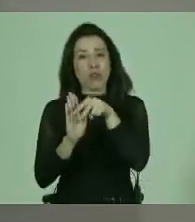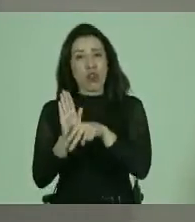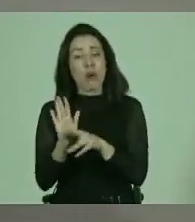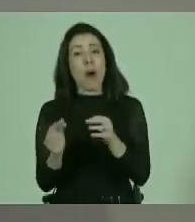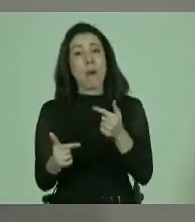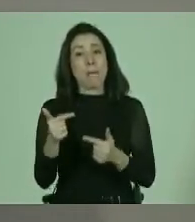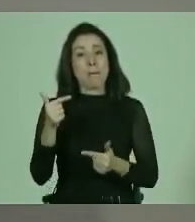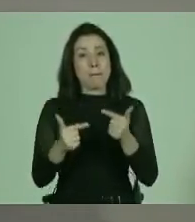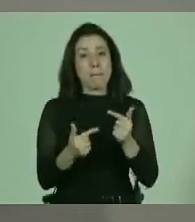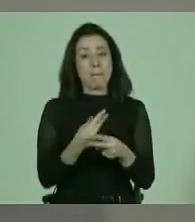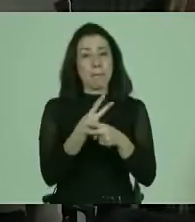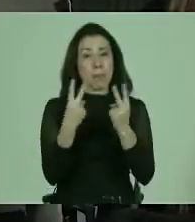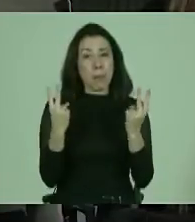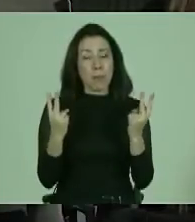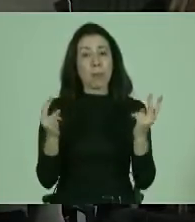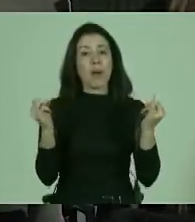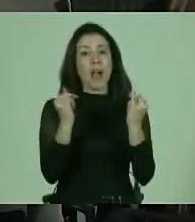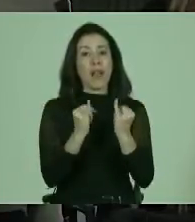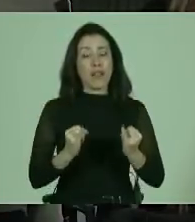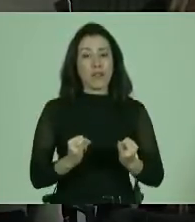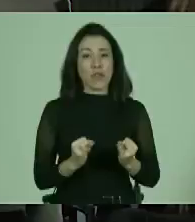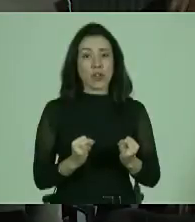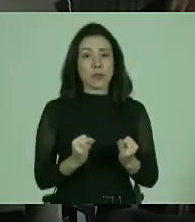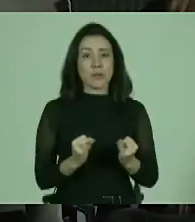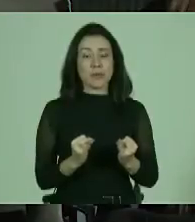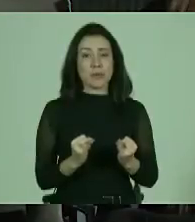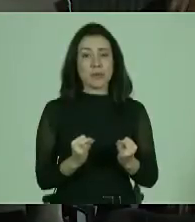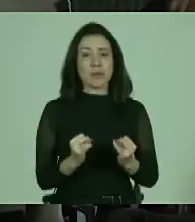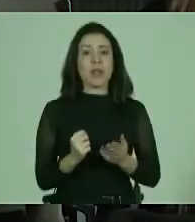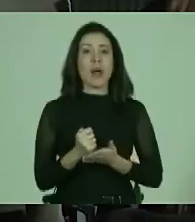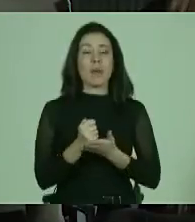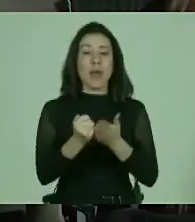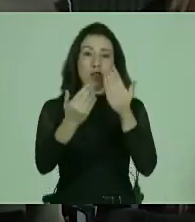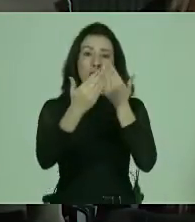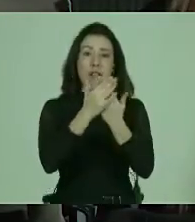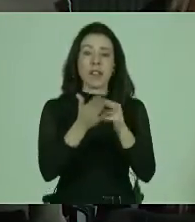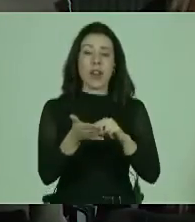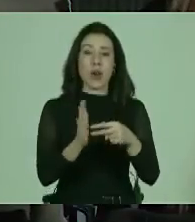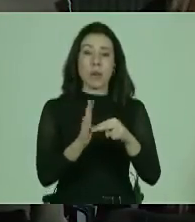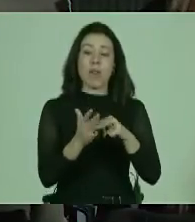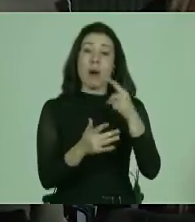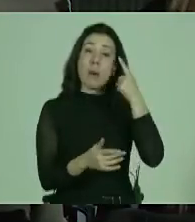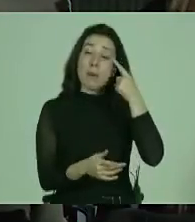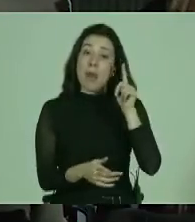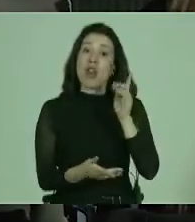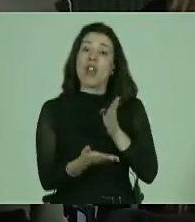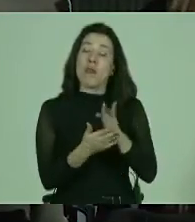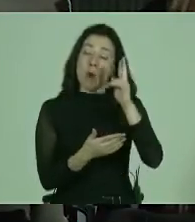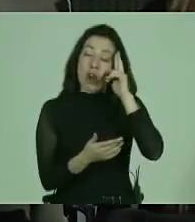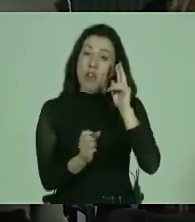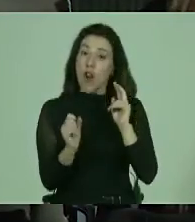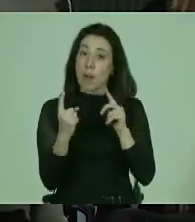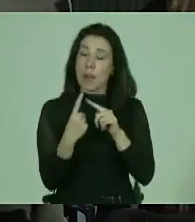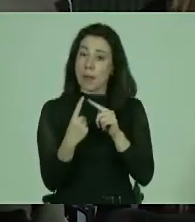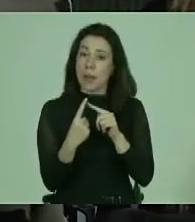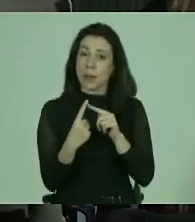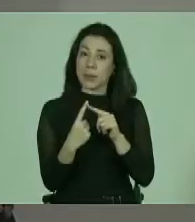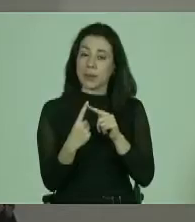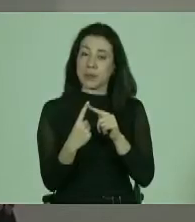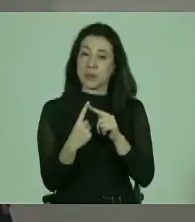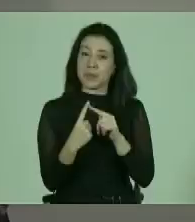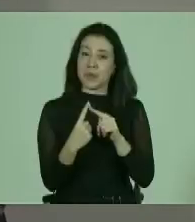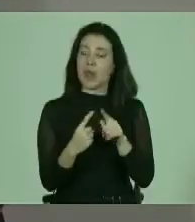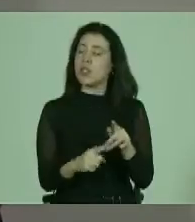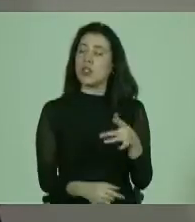por políticas públicas de forma que ayuden a enfrentar esos problemas pero sin olvidar la primera parte yo creo que la primera parte